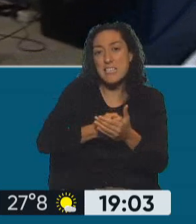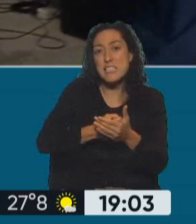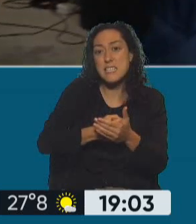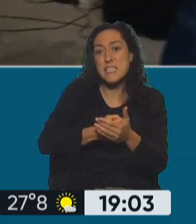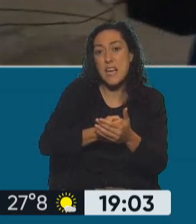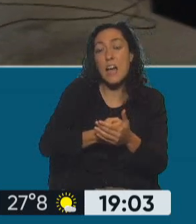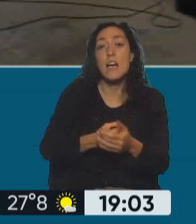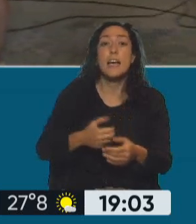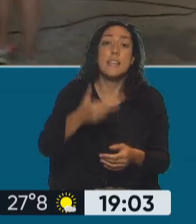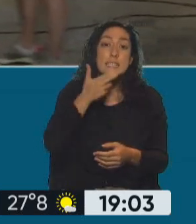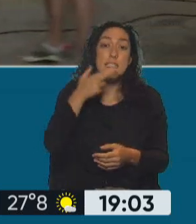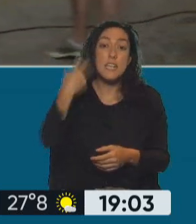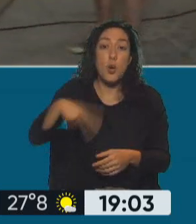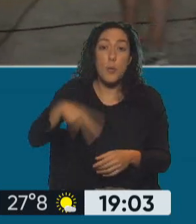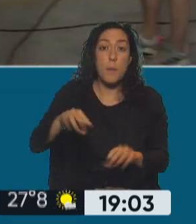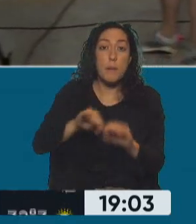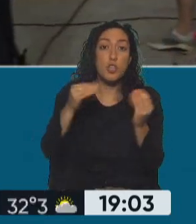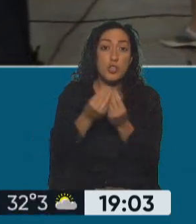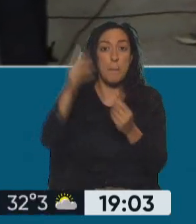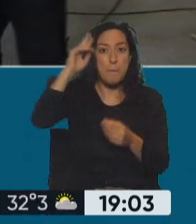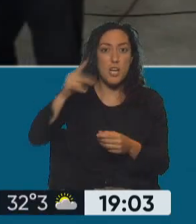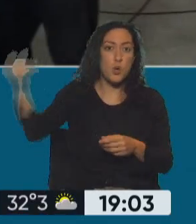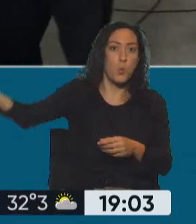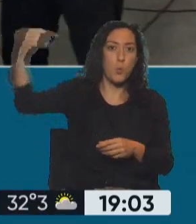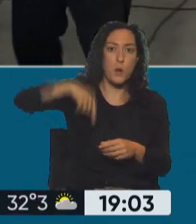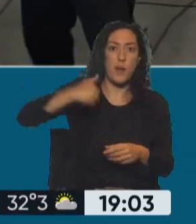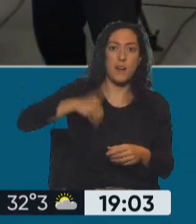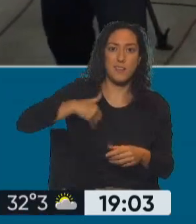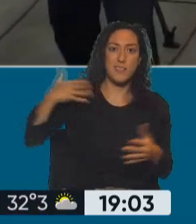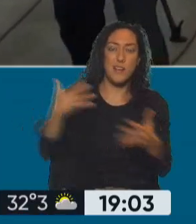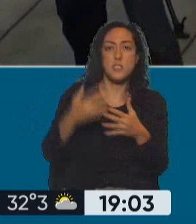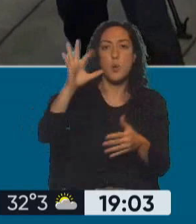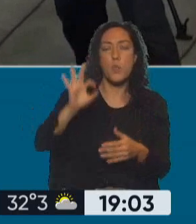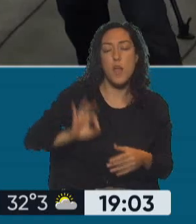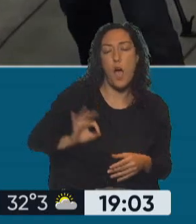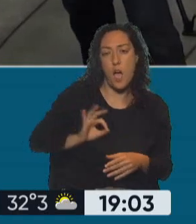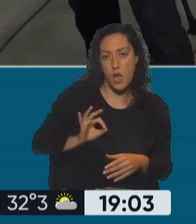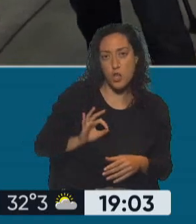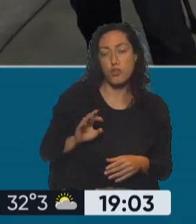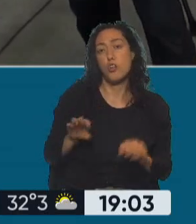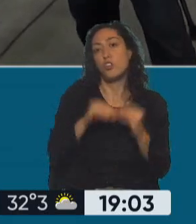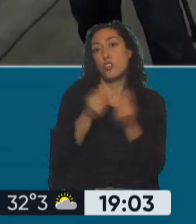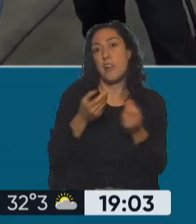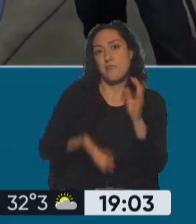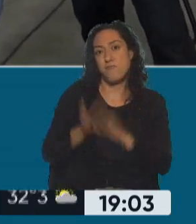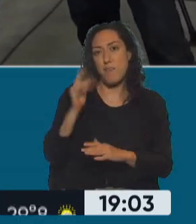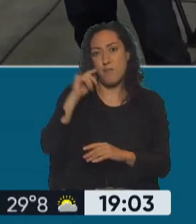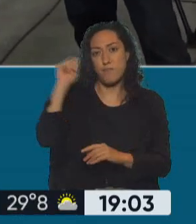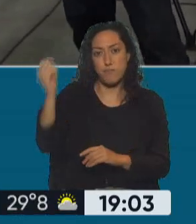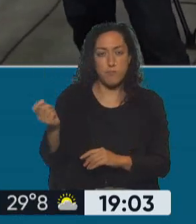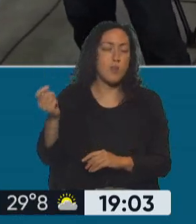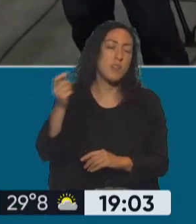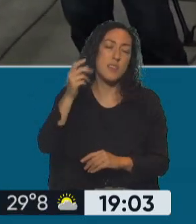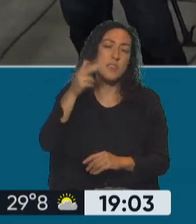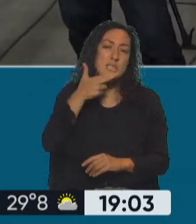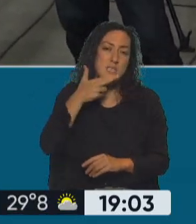jueves 7 de noviembre 50 años del regreso de Juan Domingo Perón del exilio de 17 años. Por supuesto que la expectativa está centrada